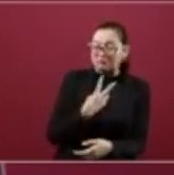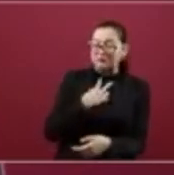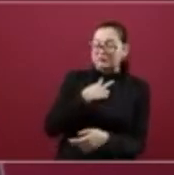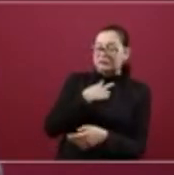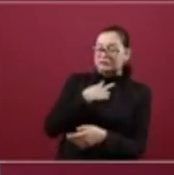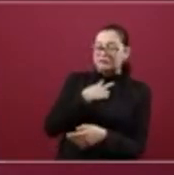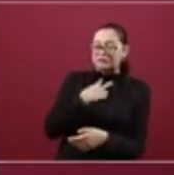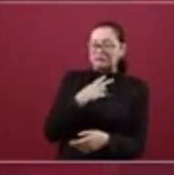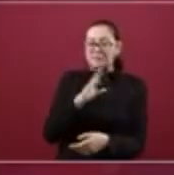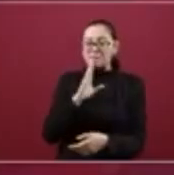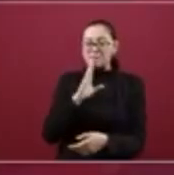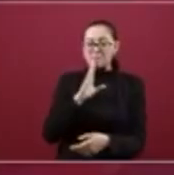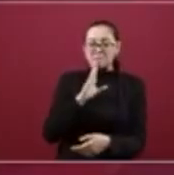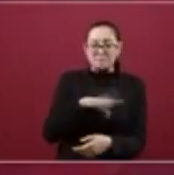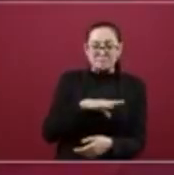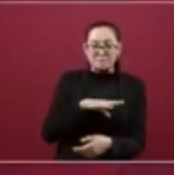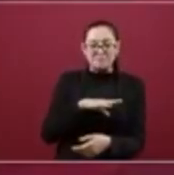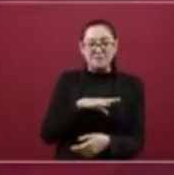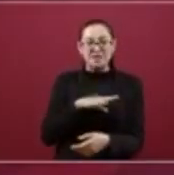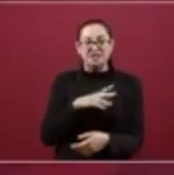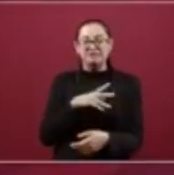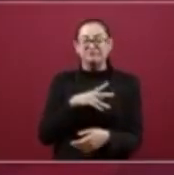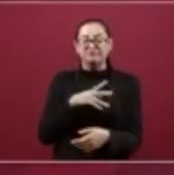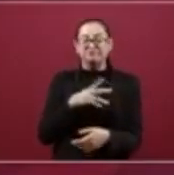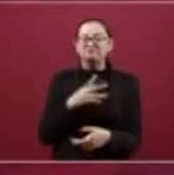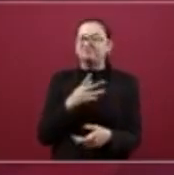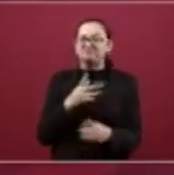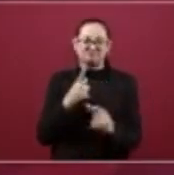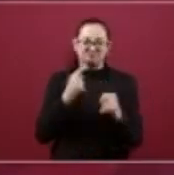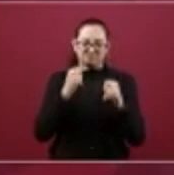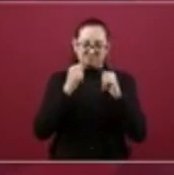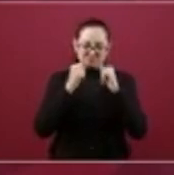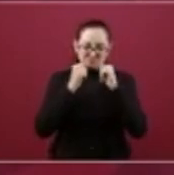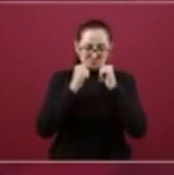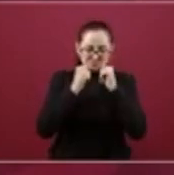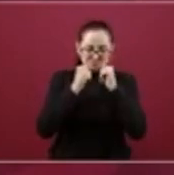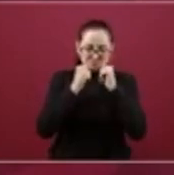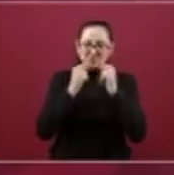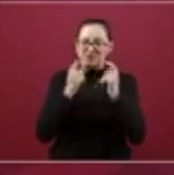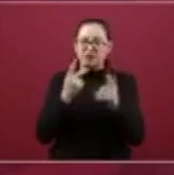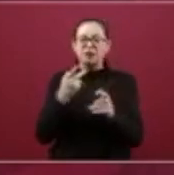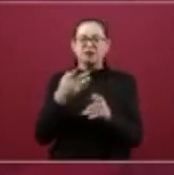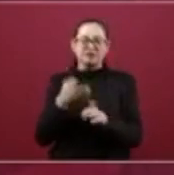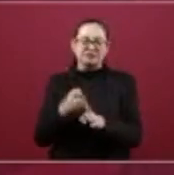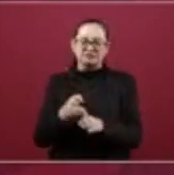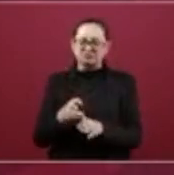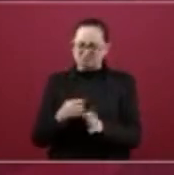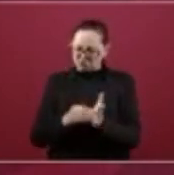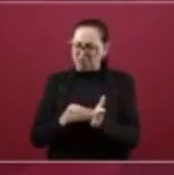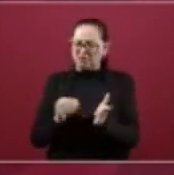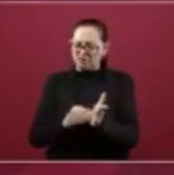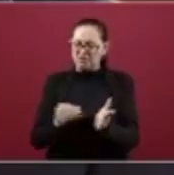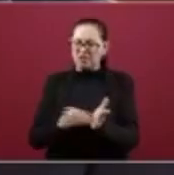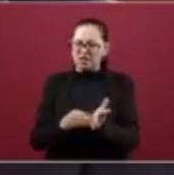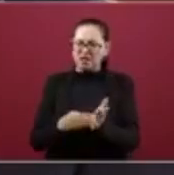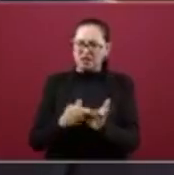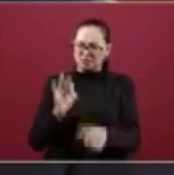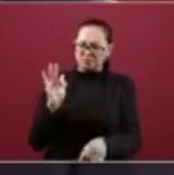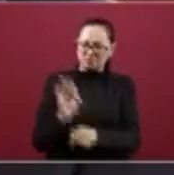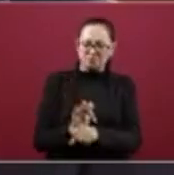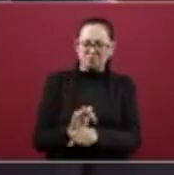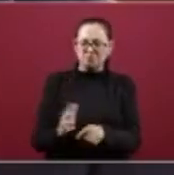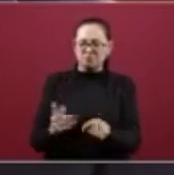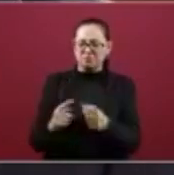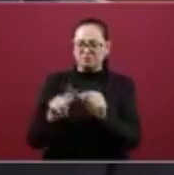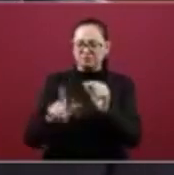momento la industria petrolera, por la irresponsabilidad de los tecnócratas, de